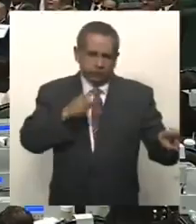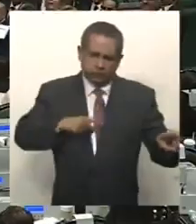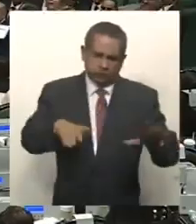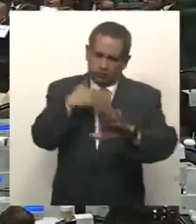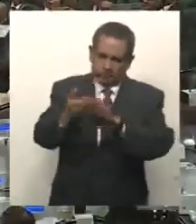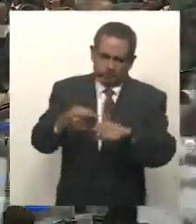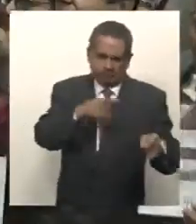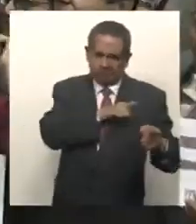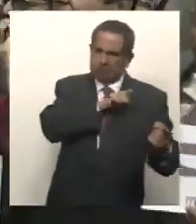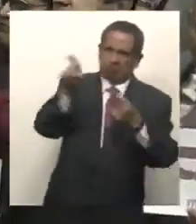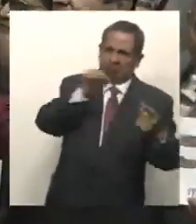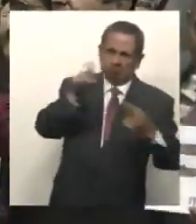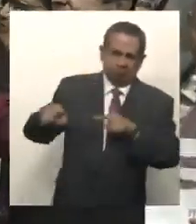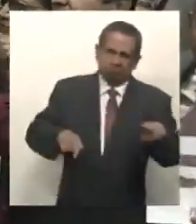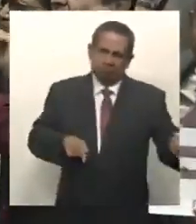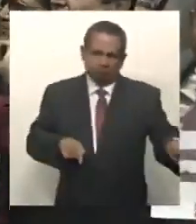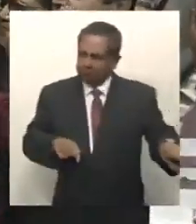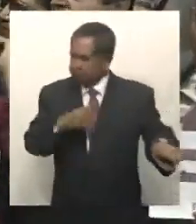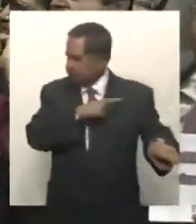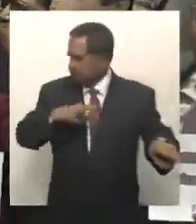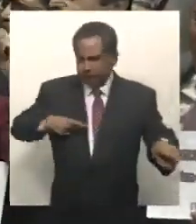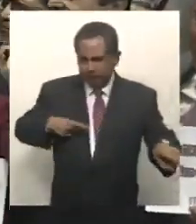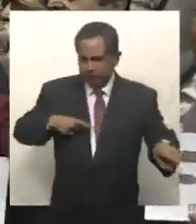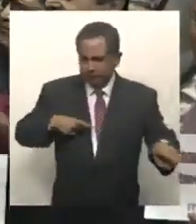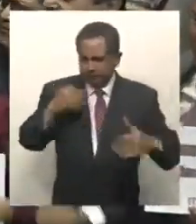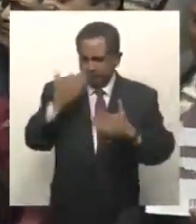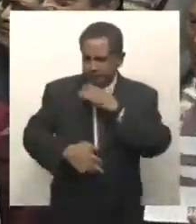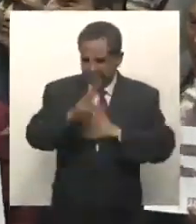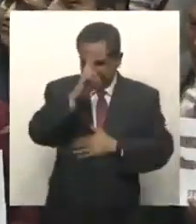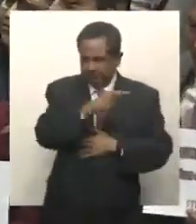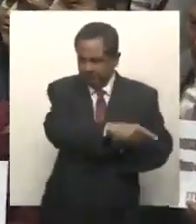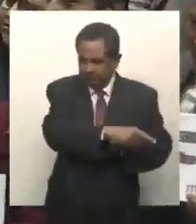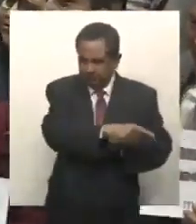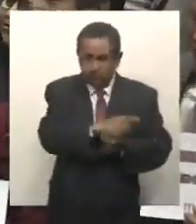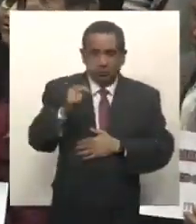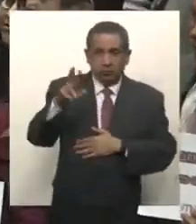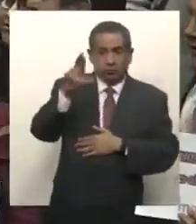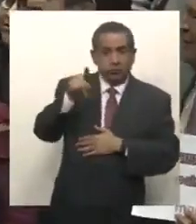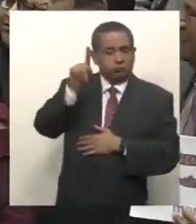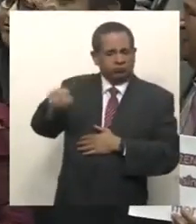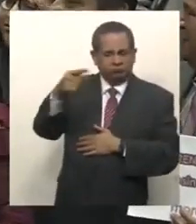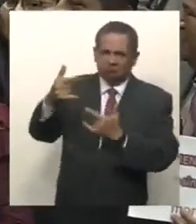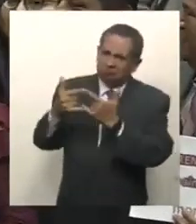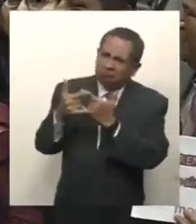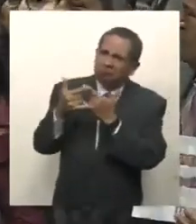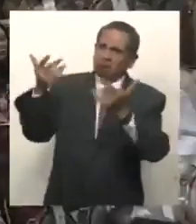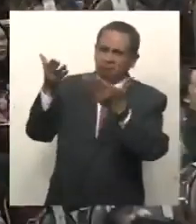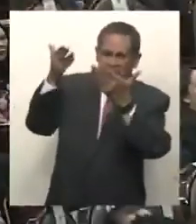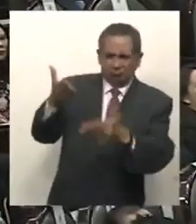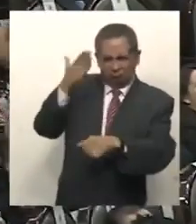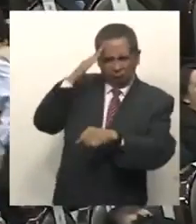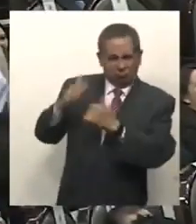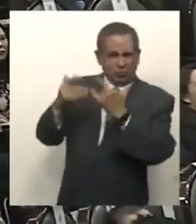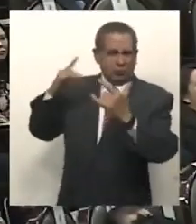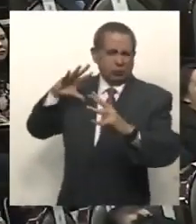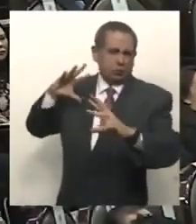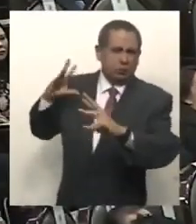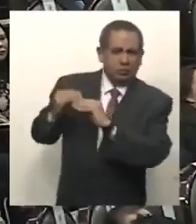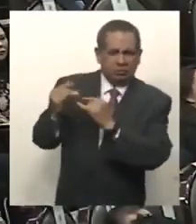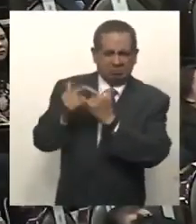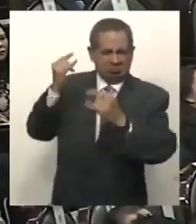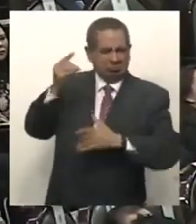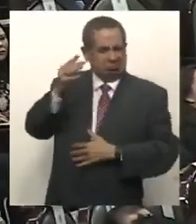los adjetivos que ustedes le han atribuido. Porfirio es historia. Porfirio ha